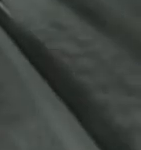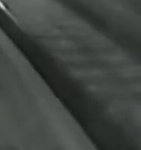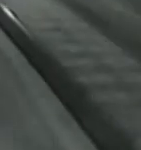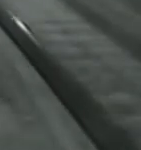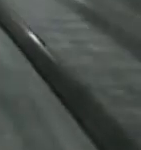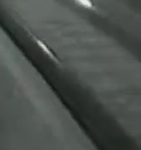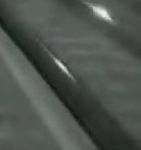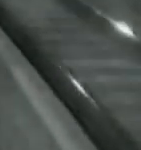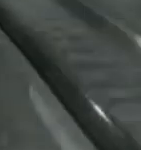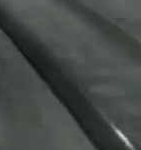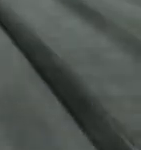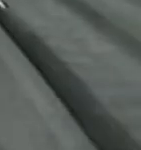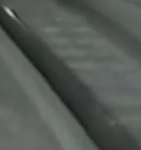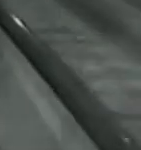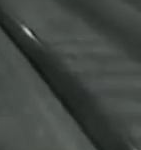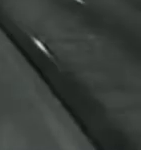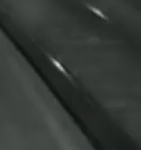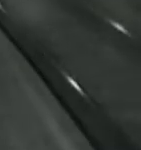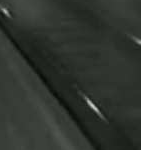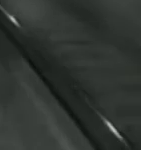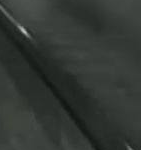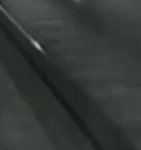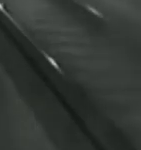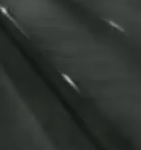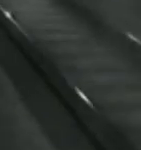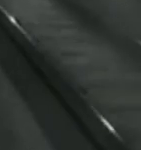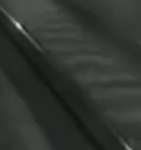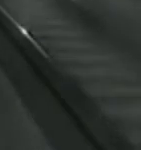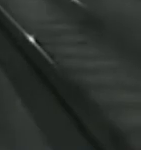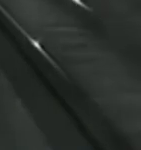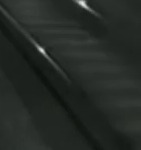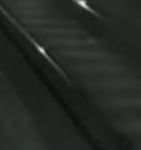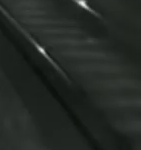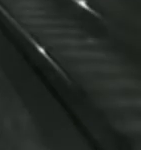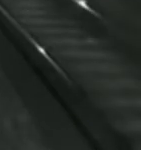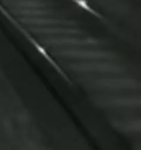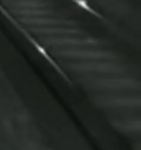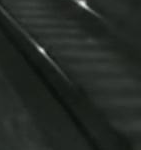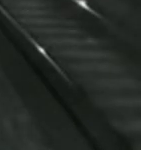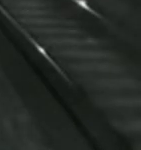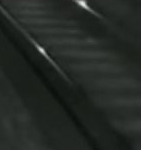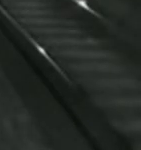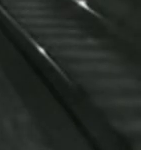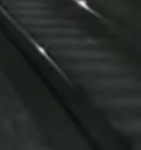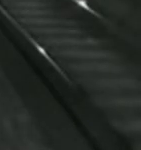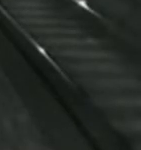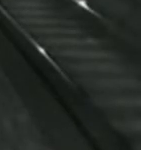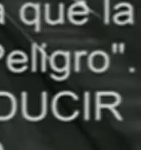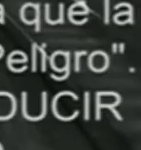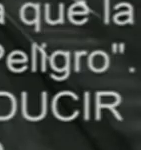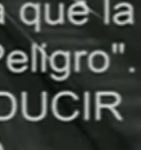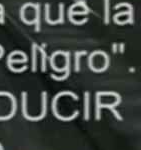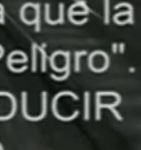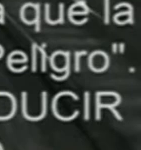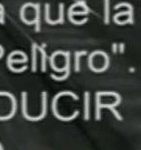simplemente objetivos. Después que cada uno haga su interpretación subjetiva. El video es lo que capta la locomotora. Son los ojos